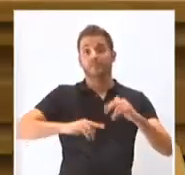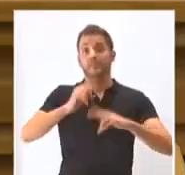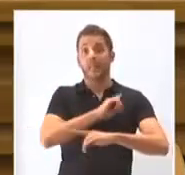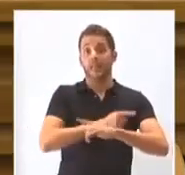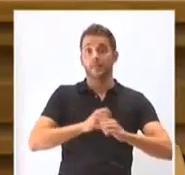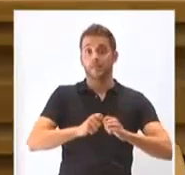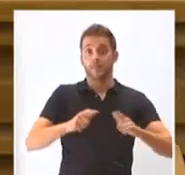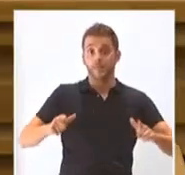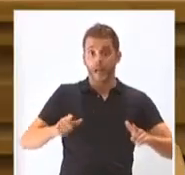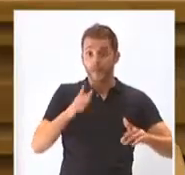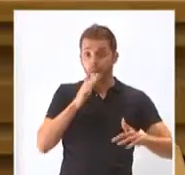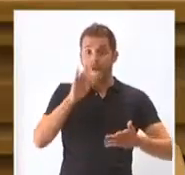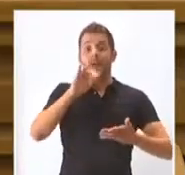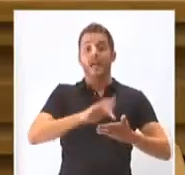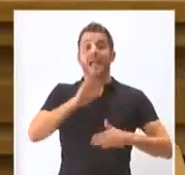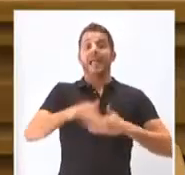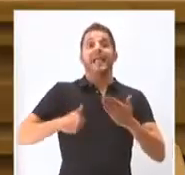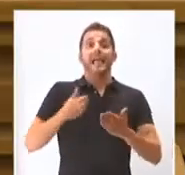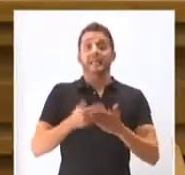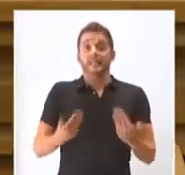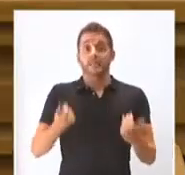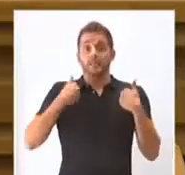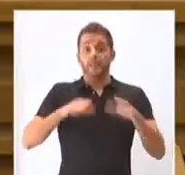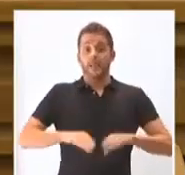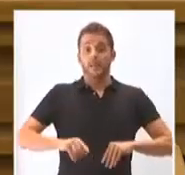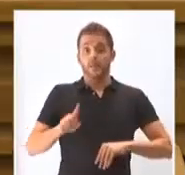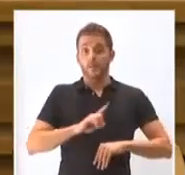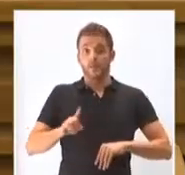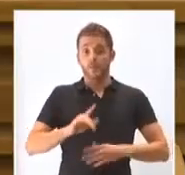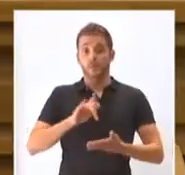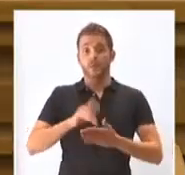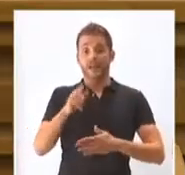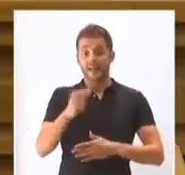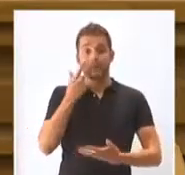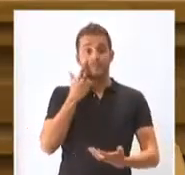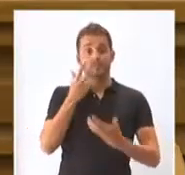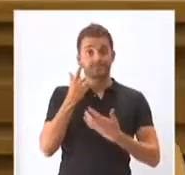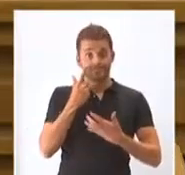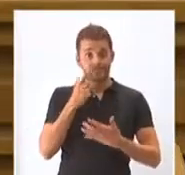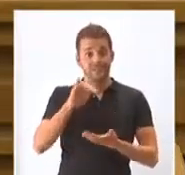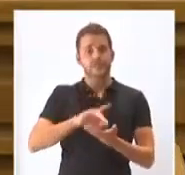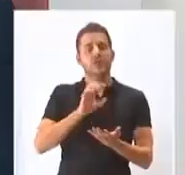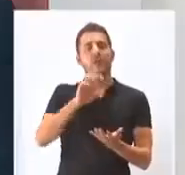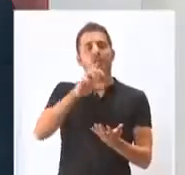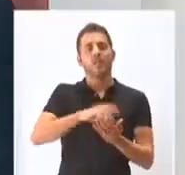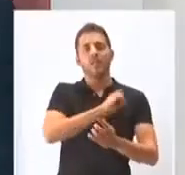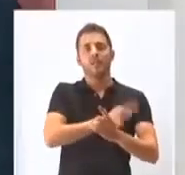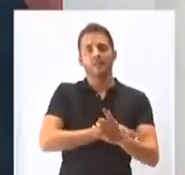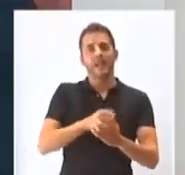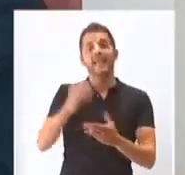tanto hasta que no se cogen las competencias y es clave es seguir avanzando ahí se va a notar muchísimo en las instalaciones deportivas en los centros